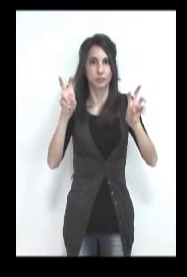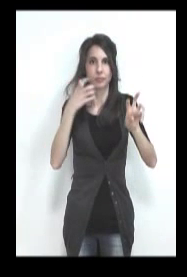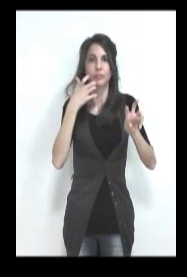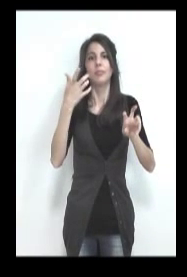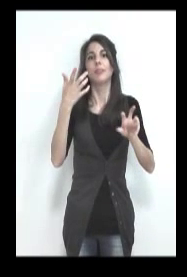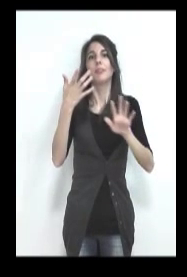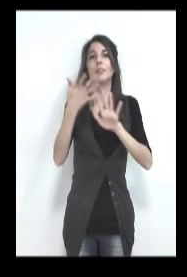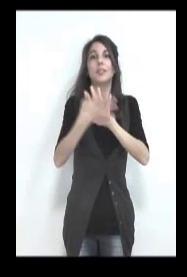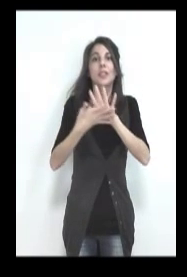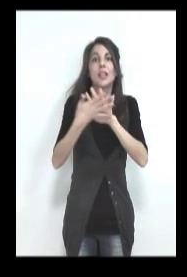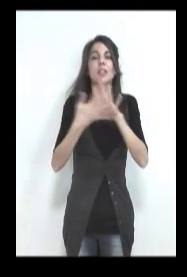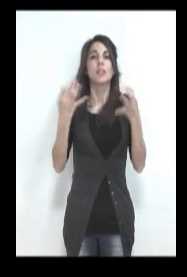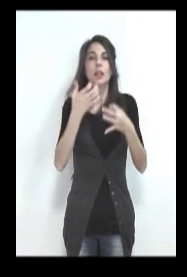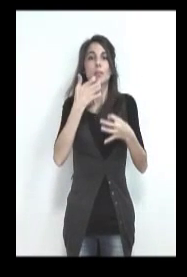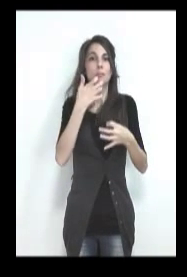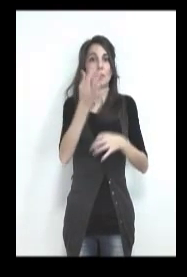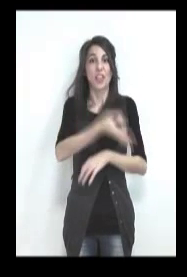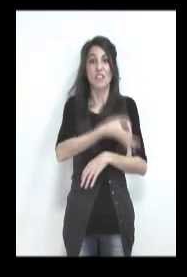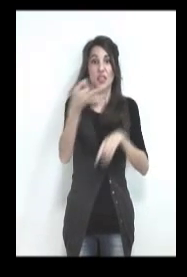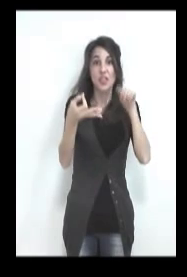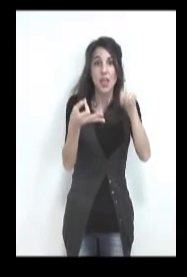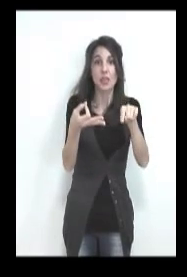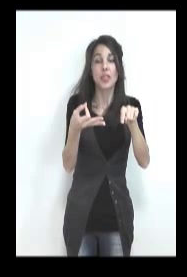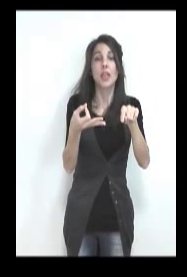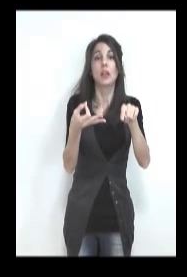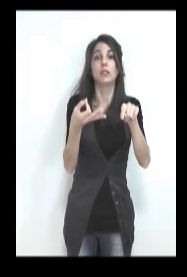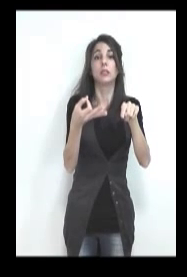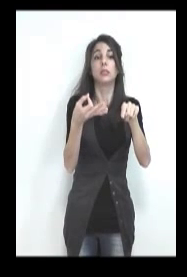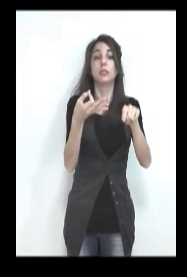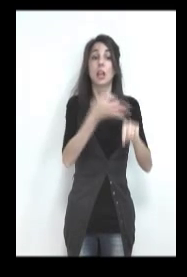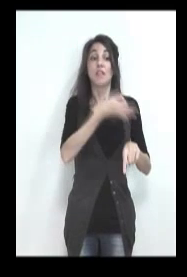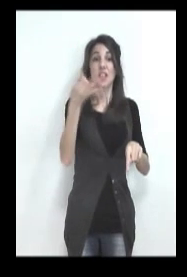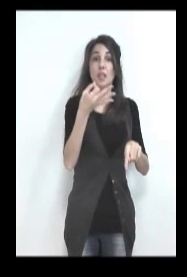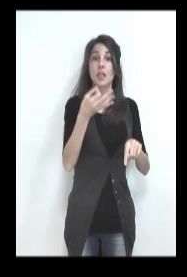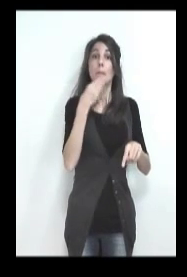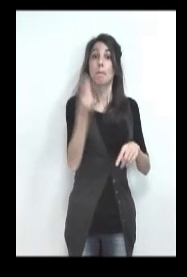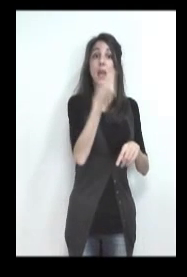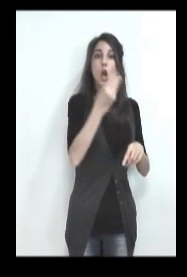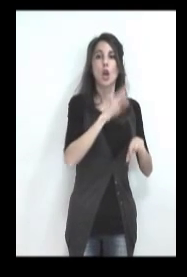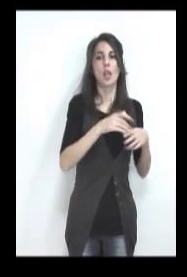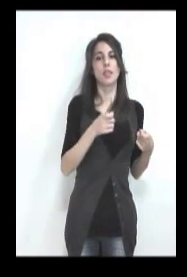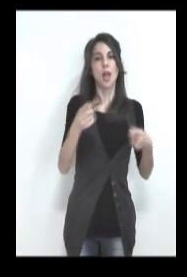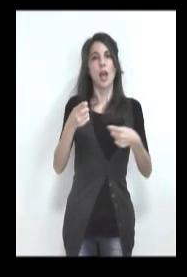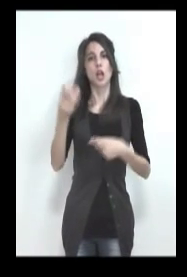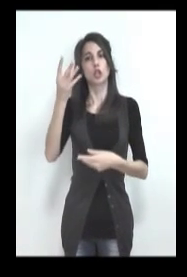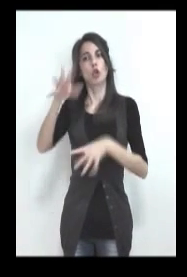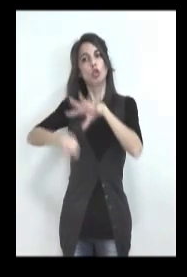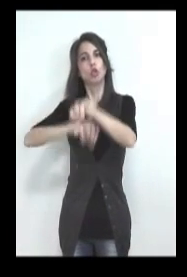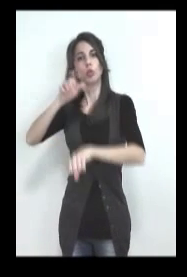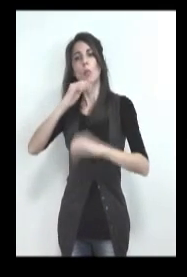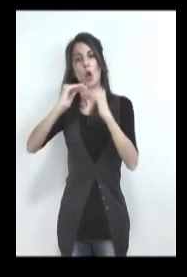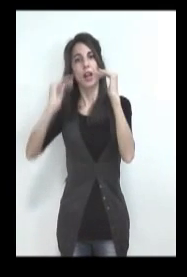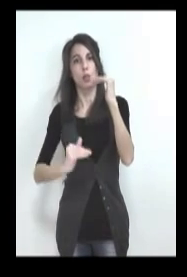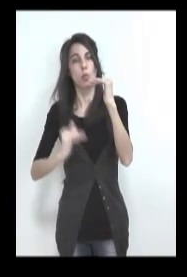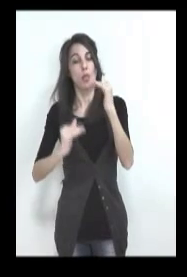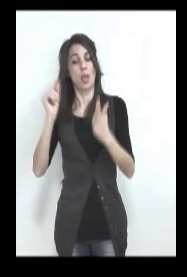de que ese aumento de la eficiencia muchas veces que reduce los consumos es de una forma puntual, instantánea, pero que